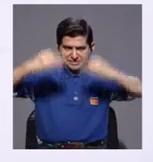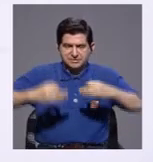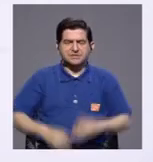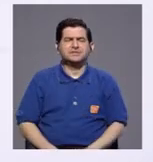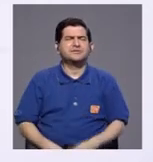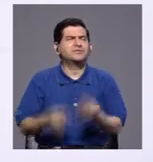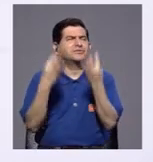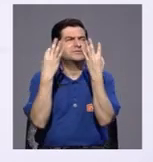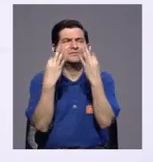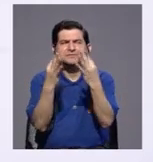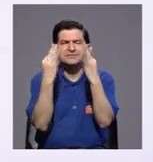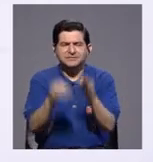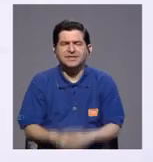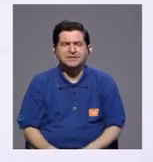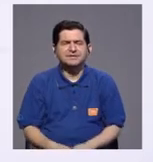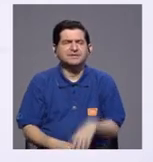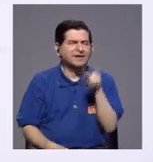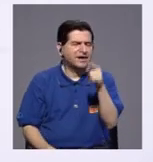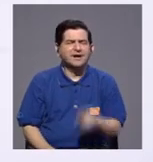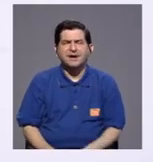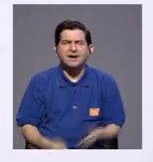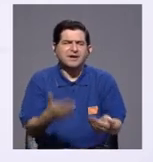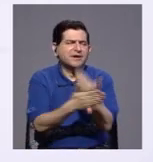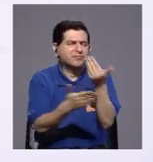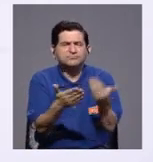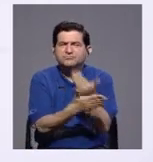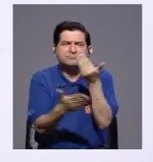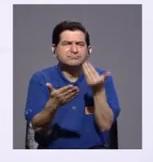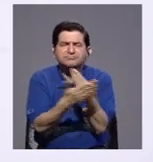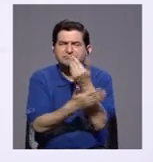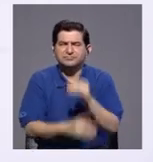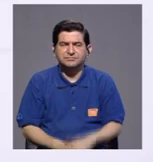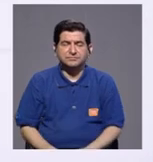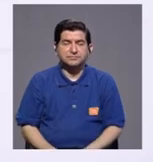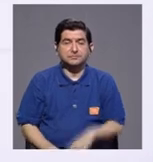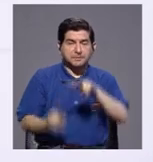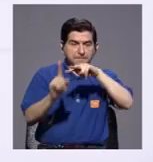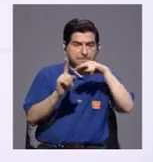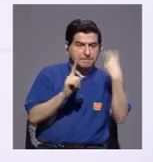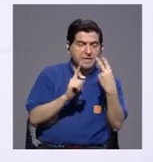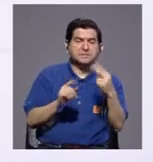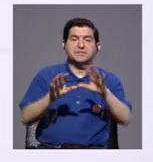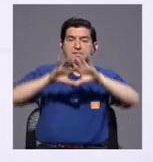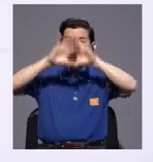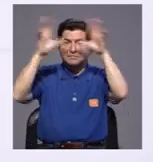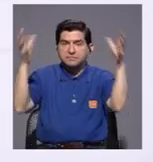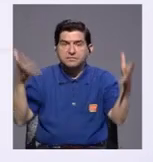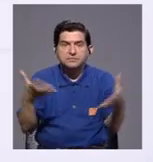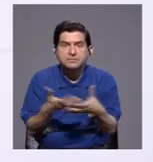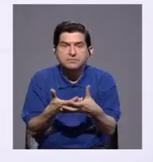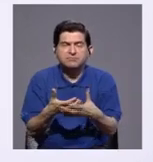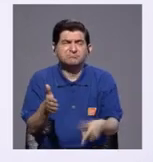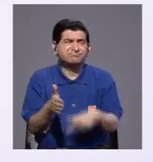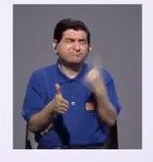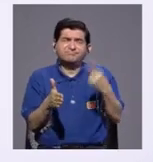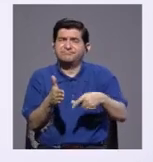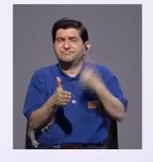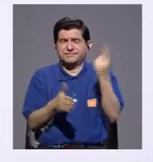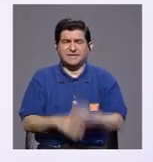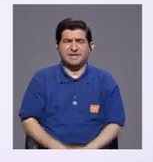que tratar de innovar un poco sobre todo en darles una perspectiva más global verdad porque a veces